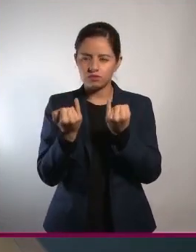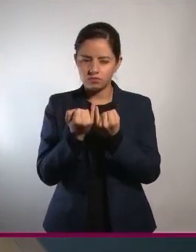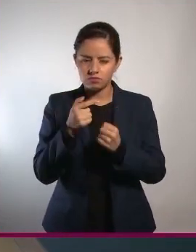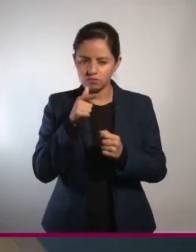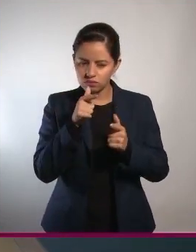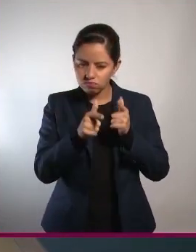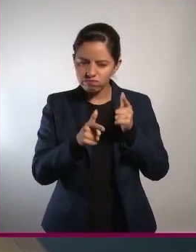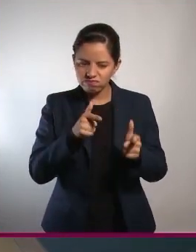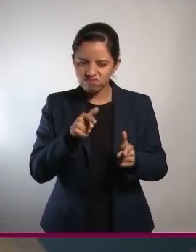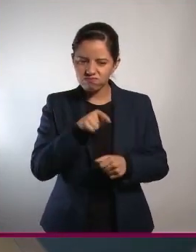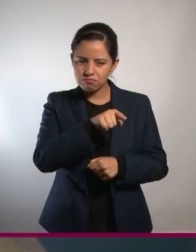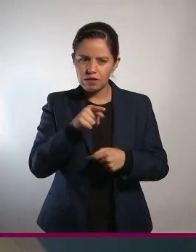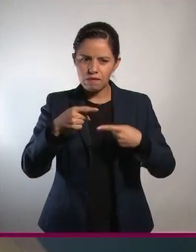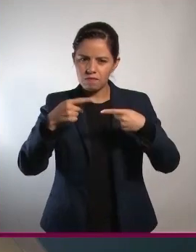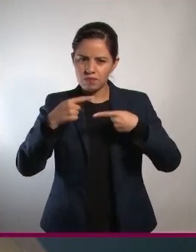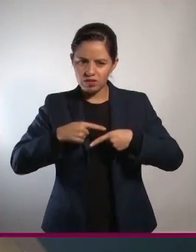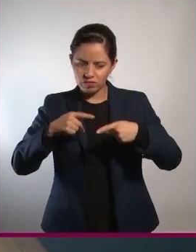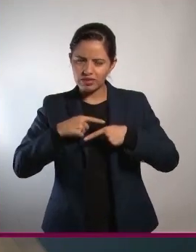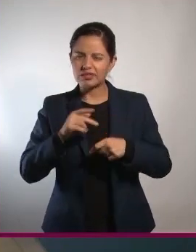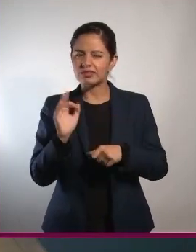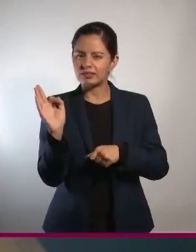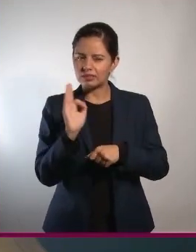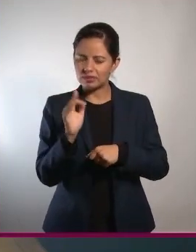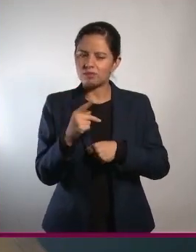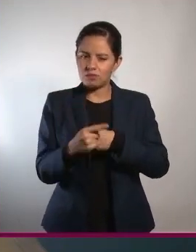las personas con mayor vulnerabilidad.